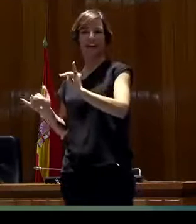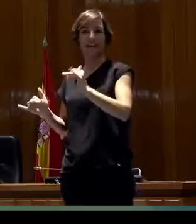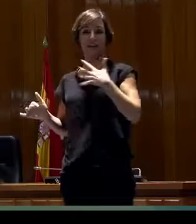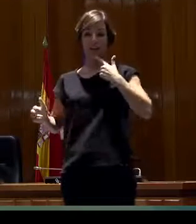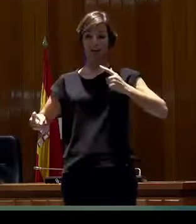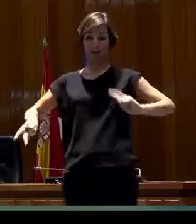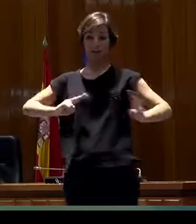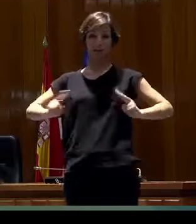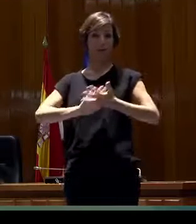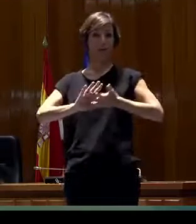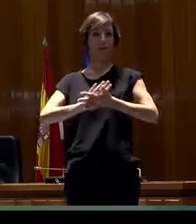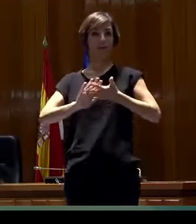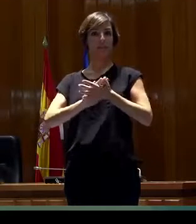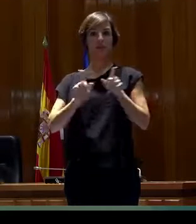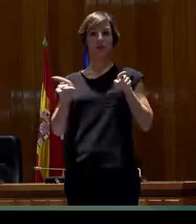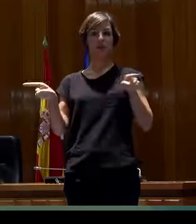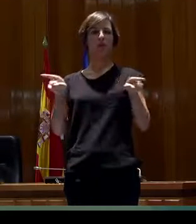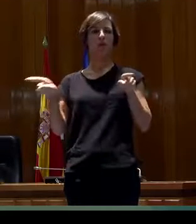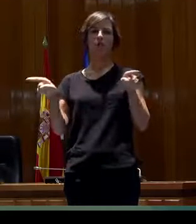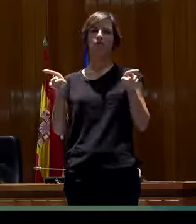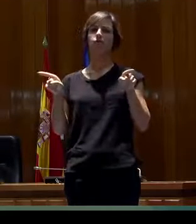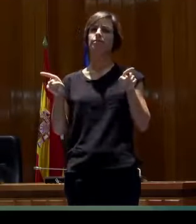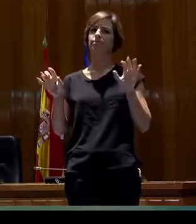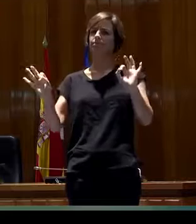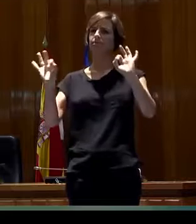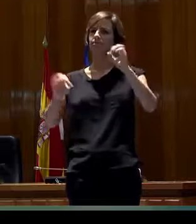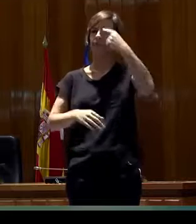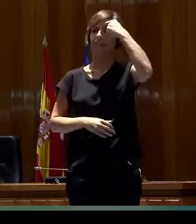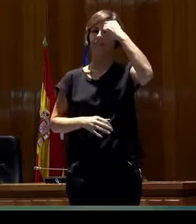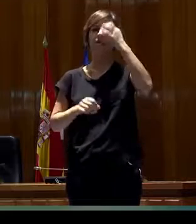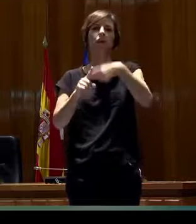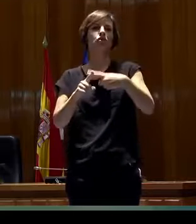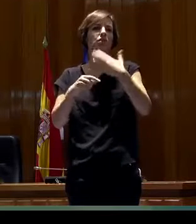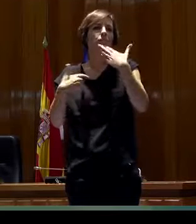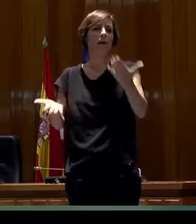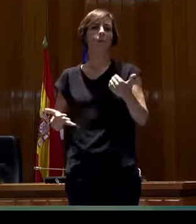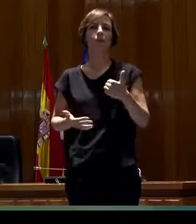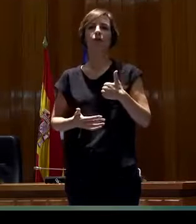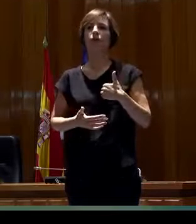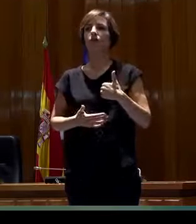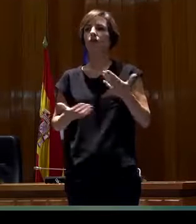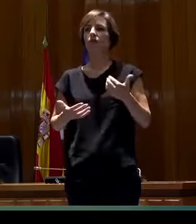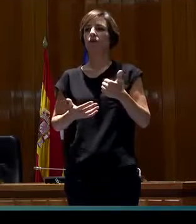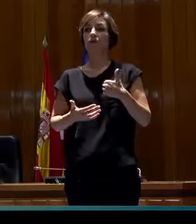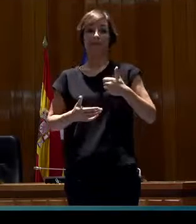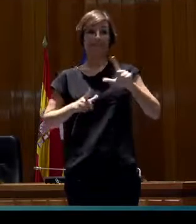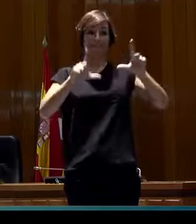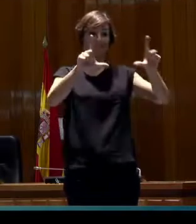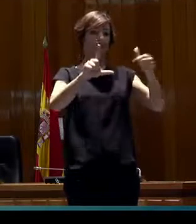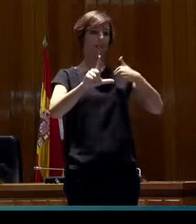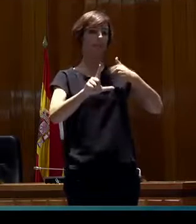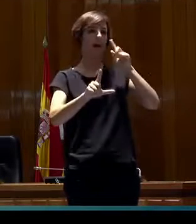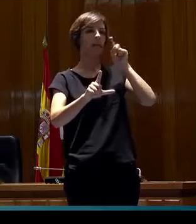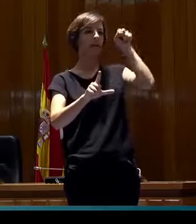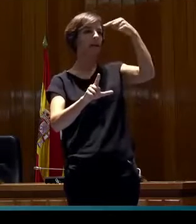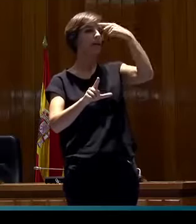lengua de signos, pues tenemos que tener en cuenta aspectos como la profundidad de la imagen. No es lo mismo ver la